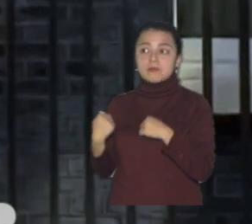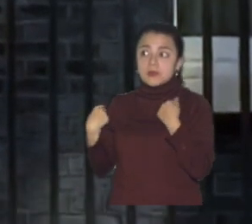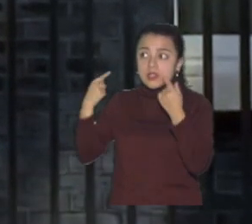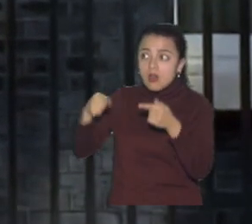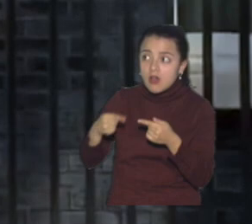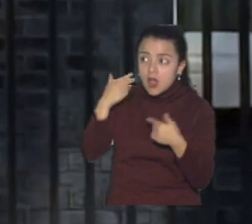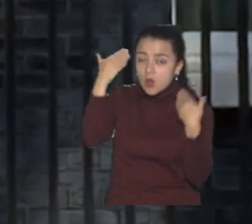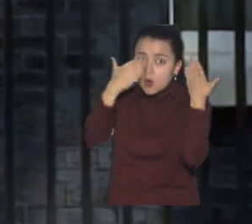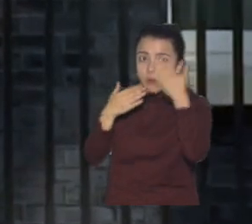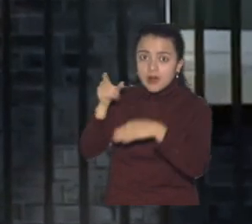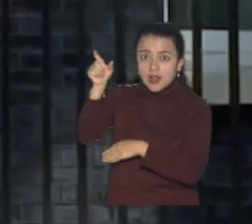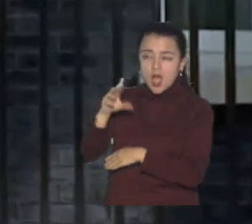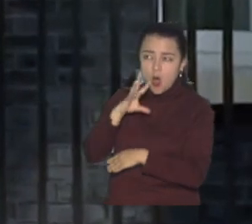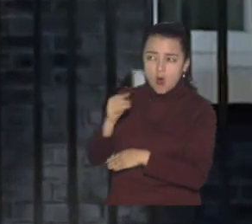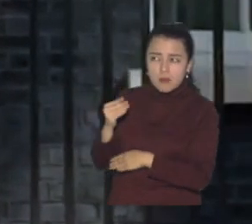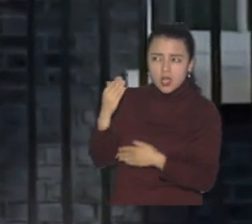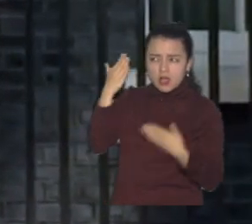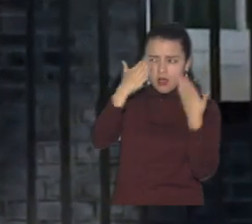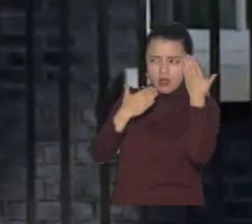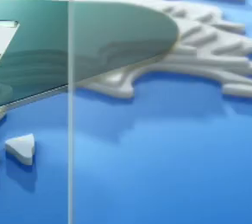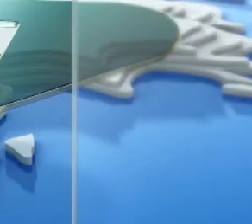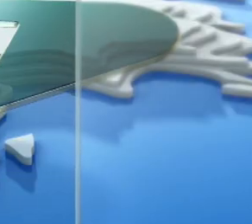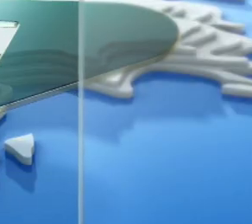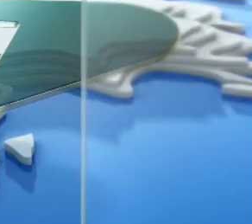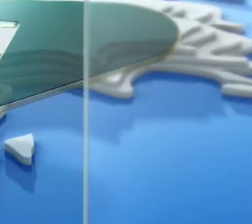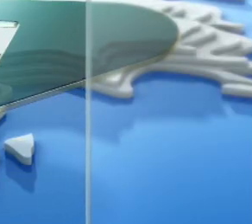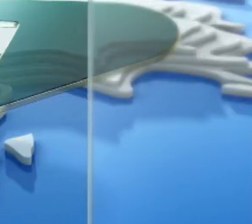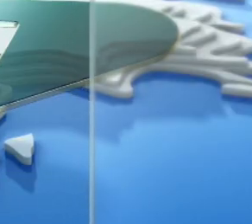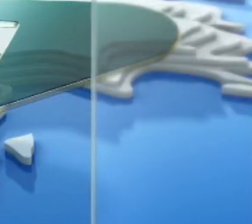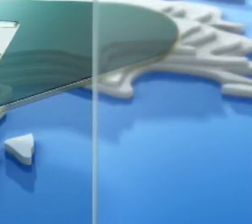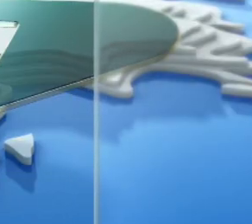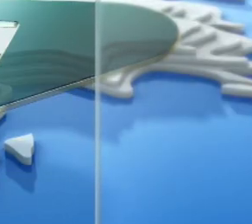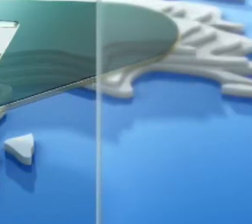obligada a dimitir apenas unos meses después.